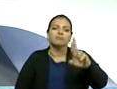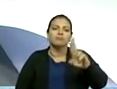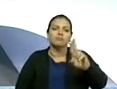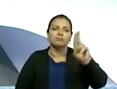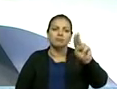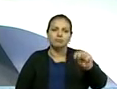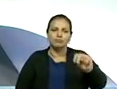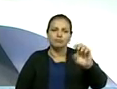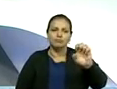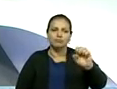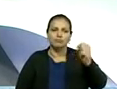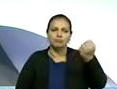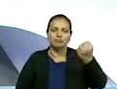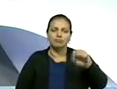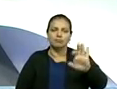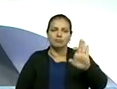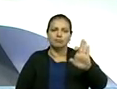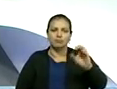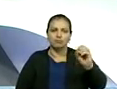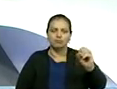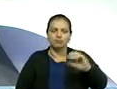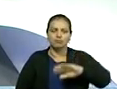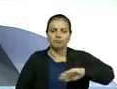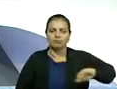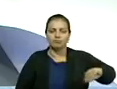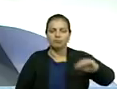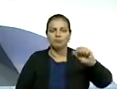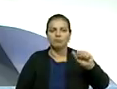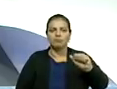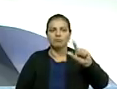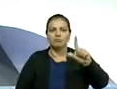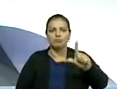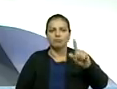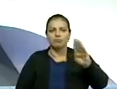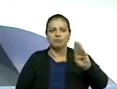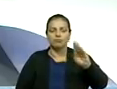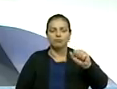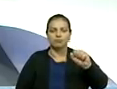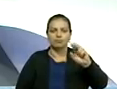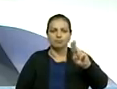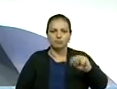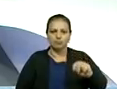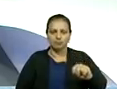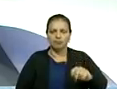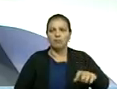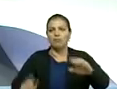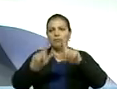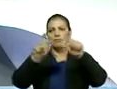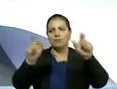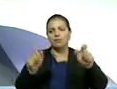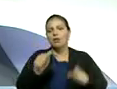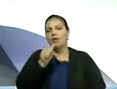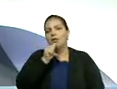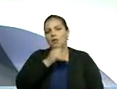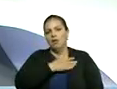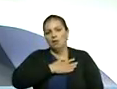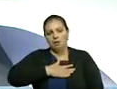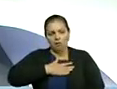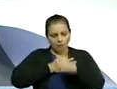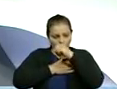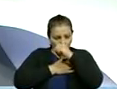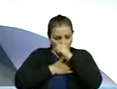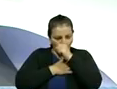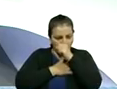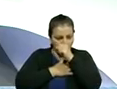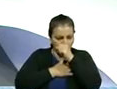están esperando, sí. Esperando atención, señores de Interagua, por favor. Dicen que se ahogan, no soportan los malos